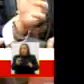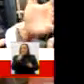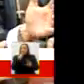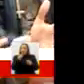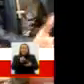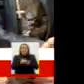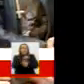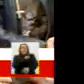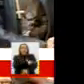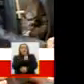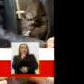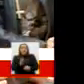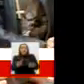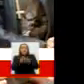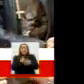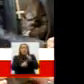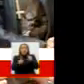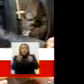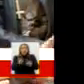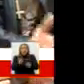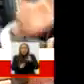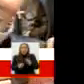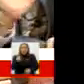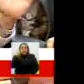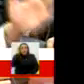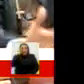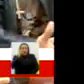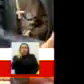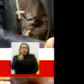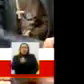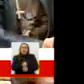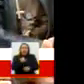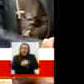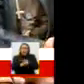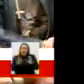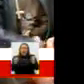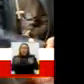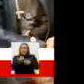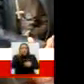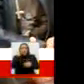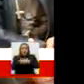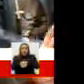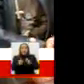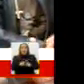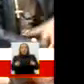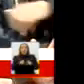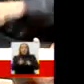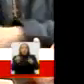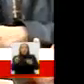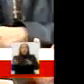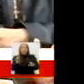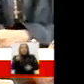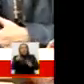mucho más fuerte y es importante que ustedes como ciudadanos estén enterados de cómo funciona el Parlamento por dentro, pero además también cómo se hace una